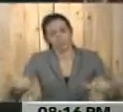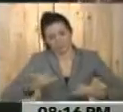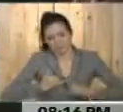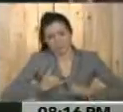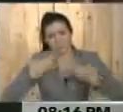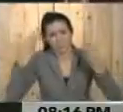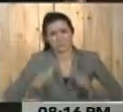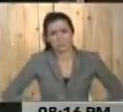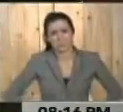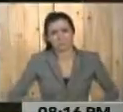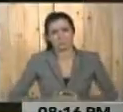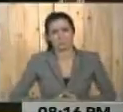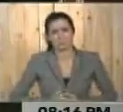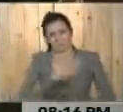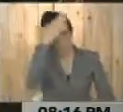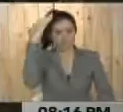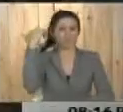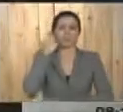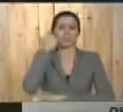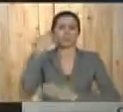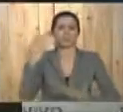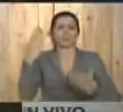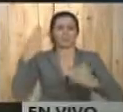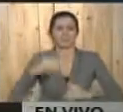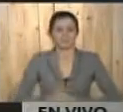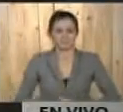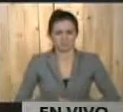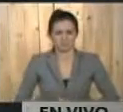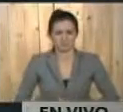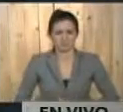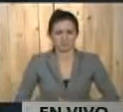hablando, Sebastián Francisco de Miranda.